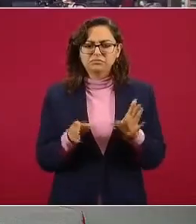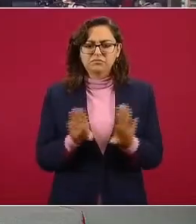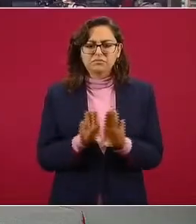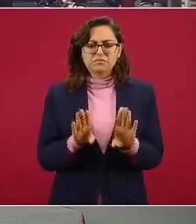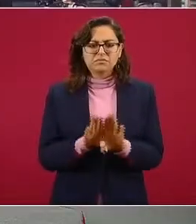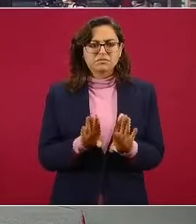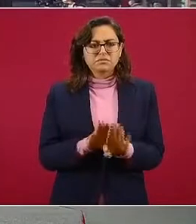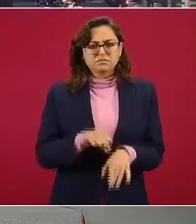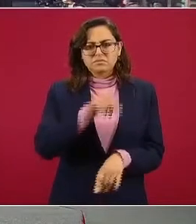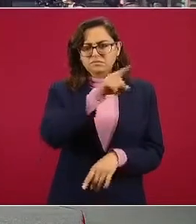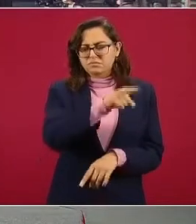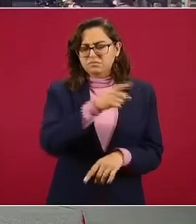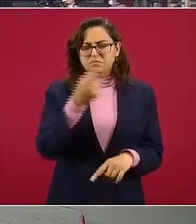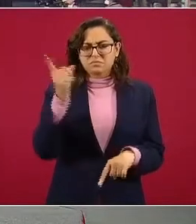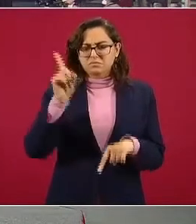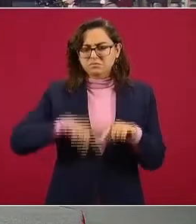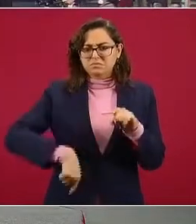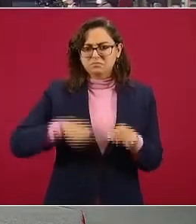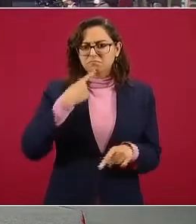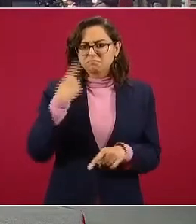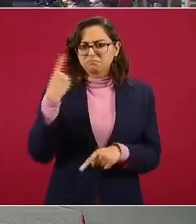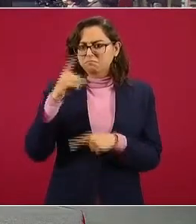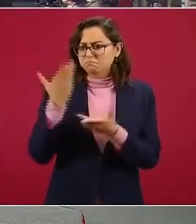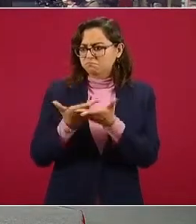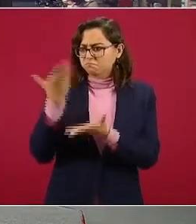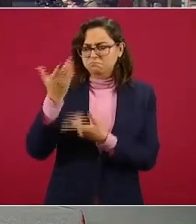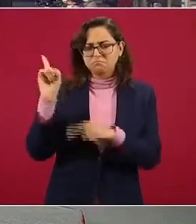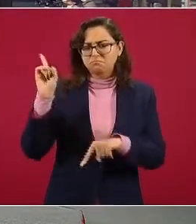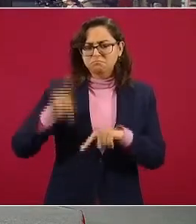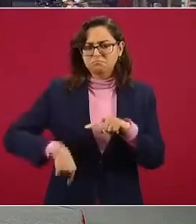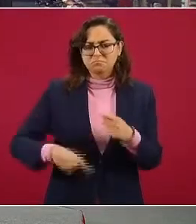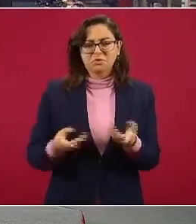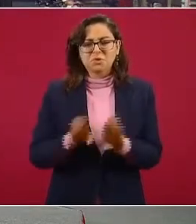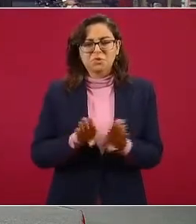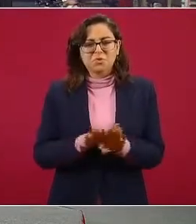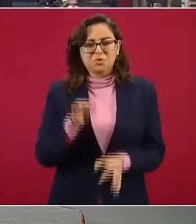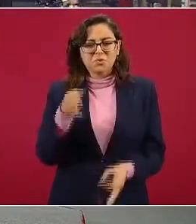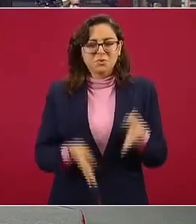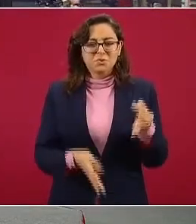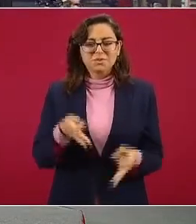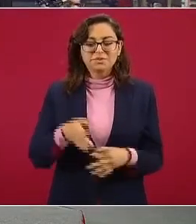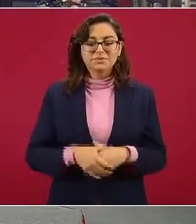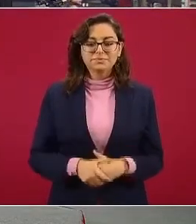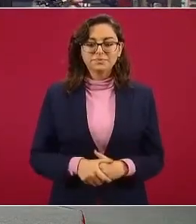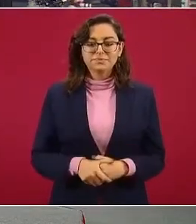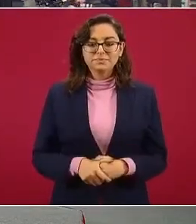ser. Sí. Perdón.